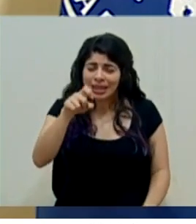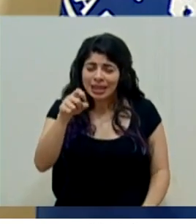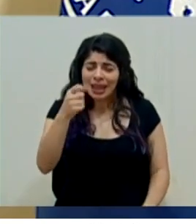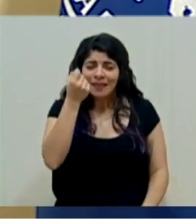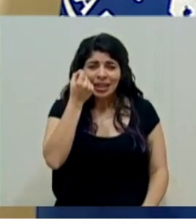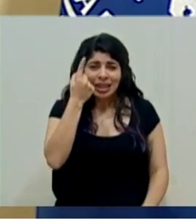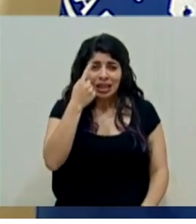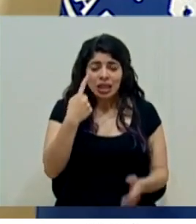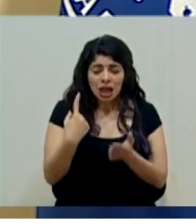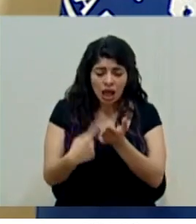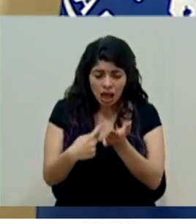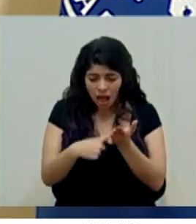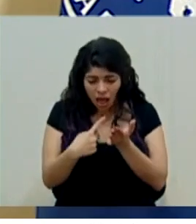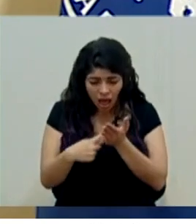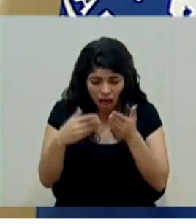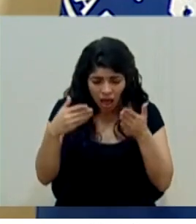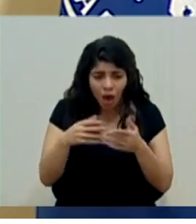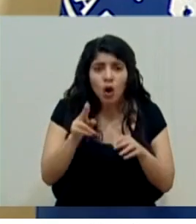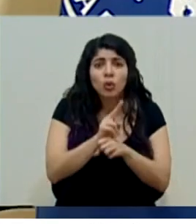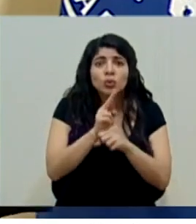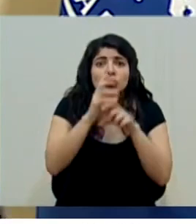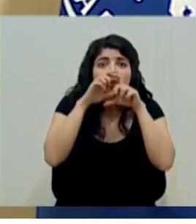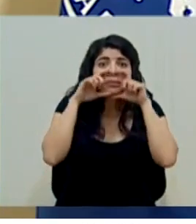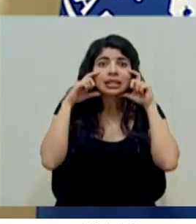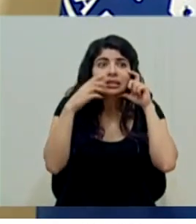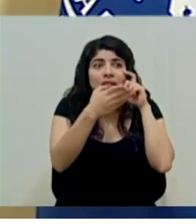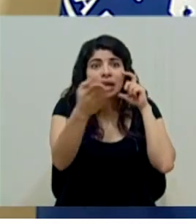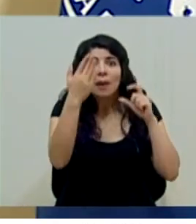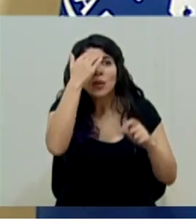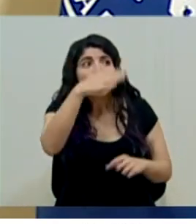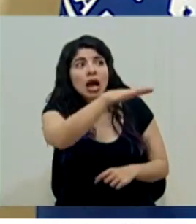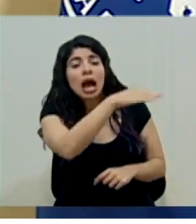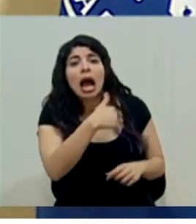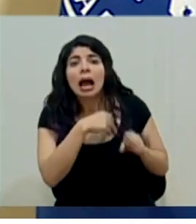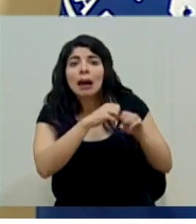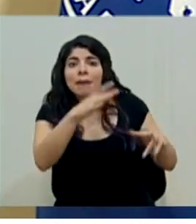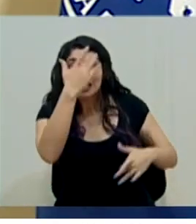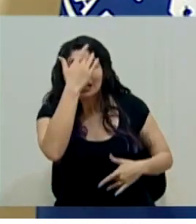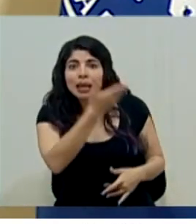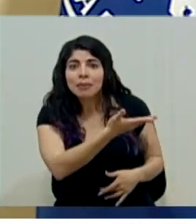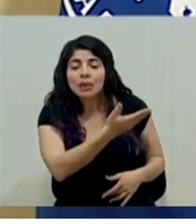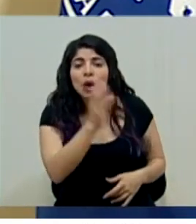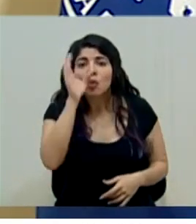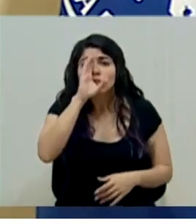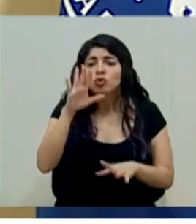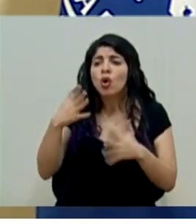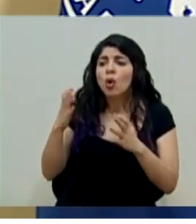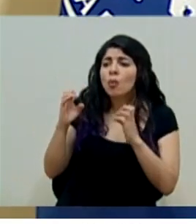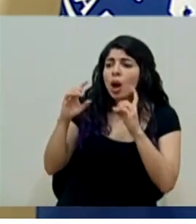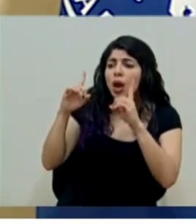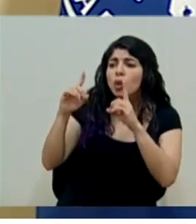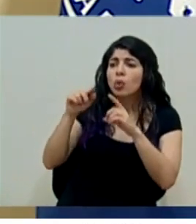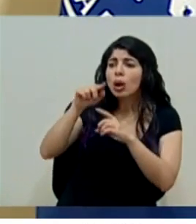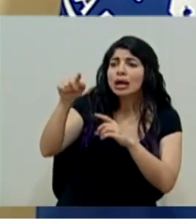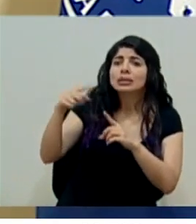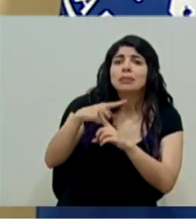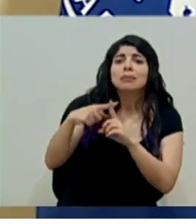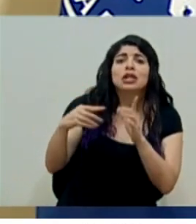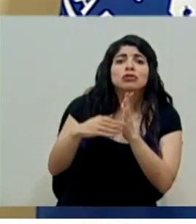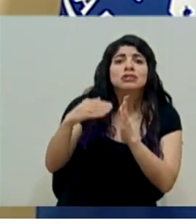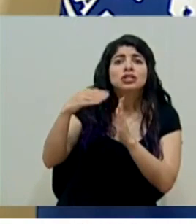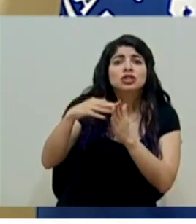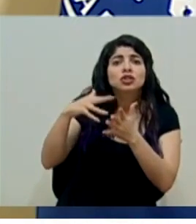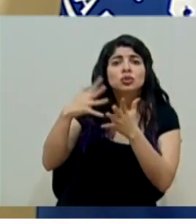que mientras hablamos de eso, lo hablamos con mascarilla porque tenemos una pandemia y estamos buscando cómo dar educación a distancia a 500,000 de